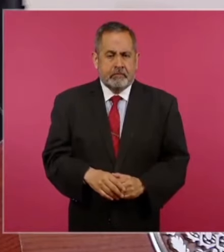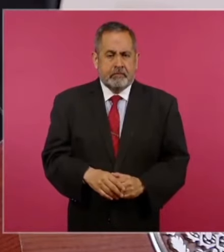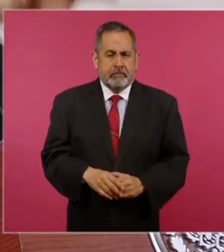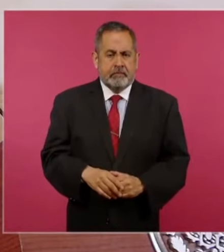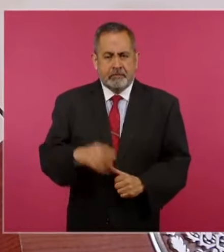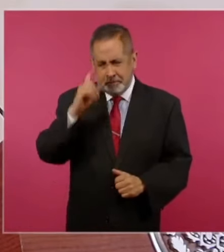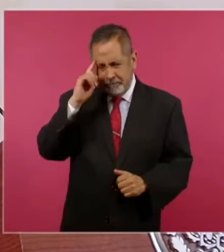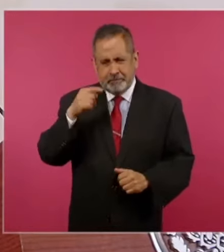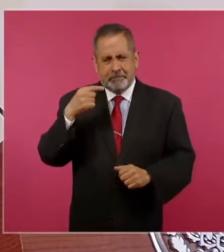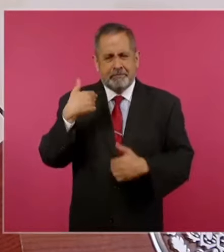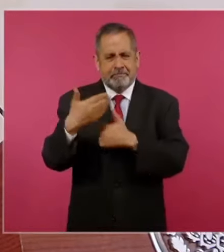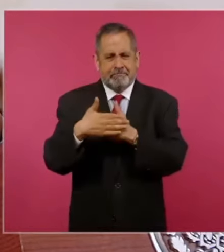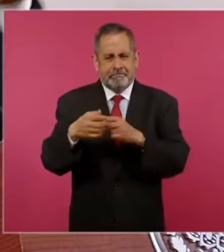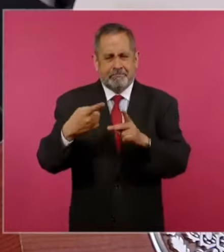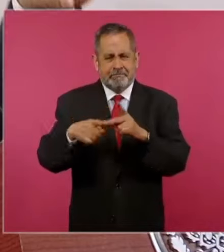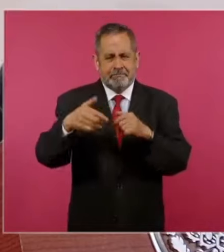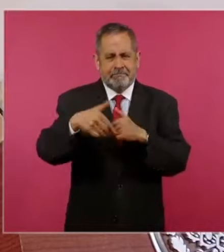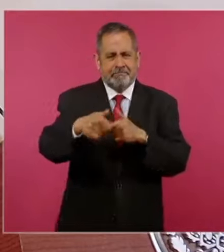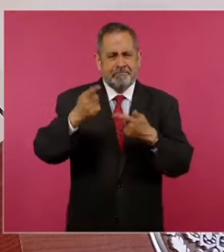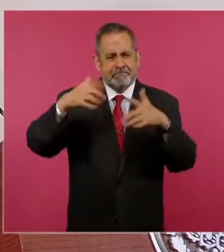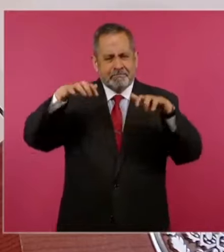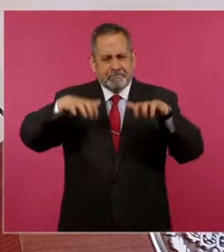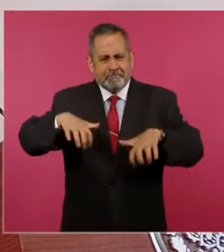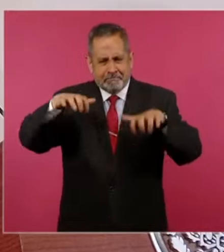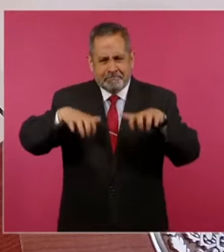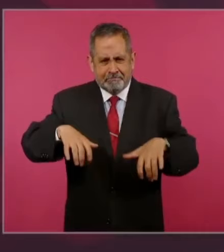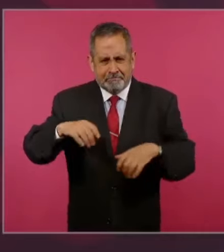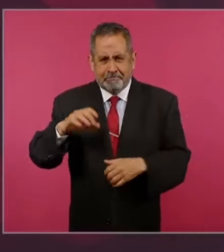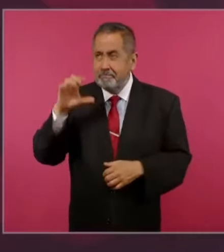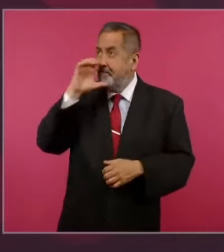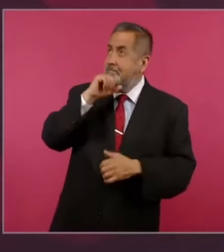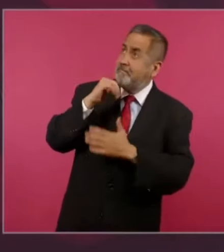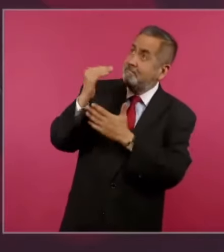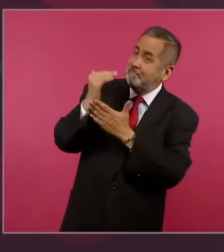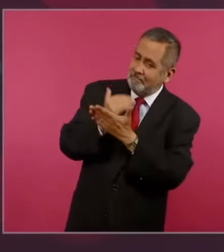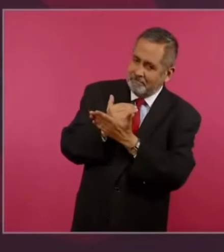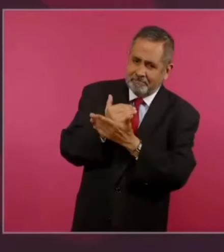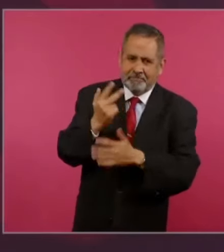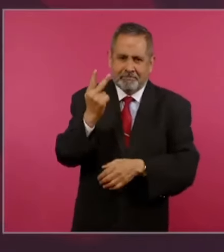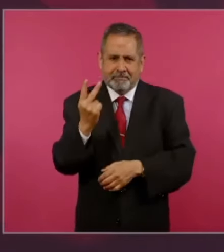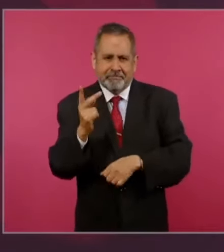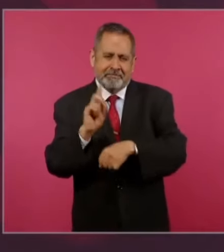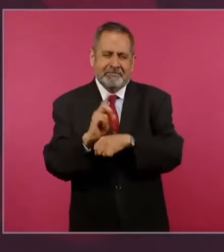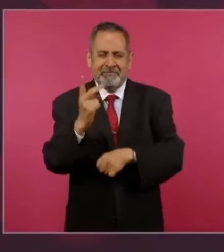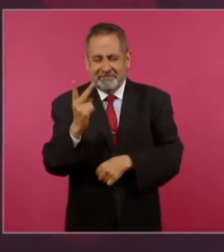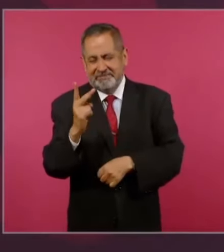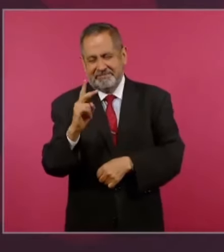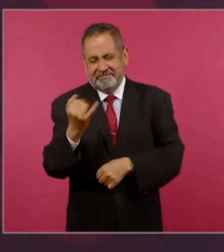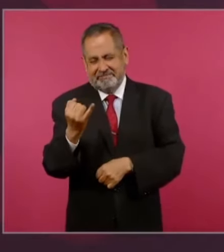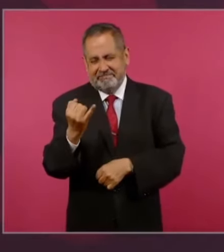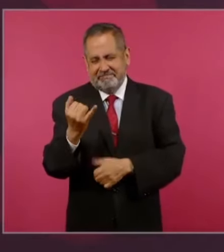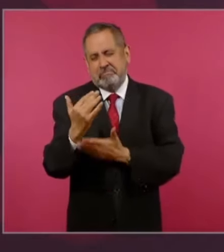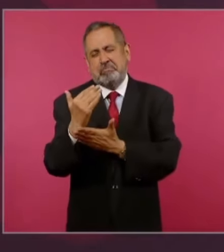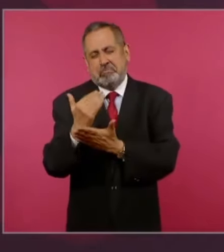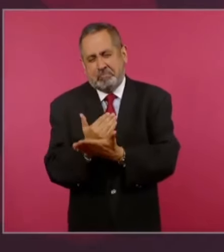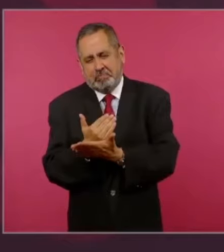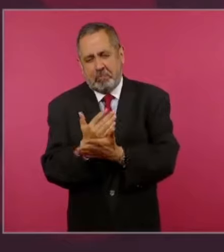empezar a llover. Ya va a haber menos calor después del 2 de junio.